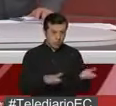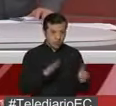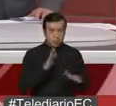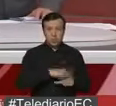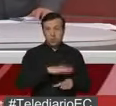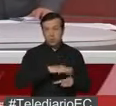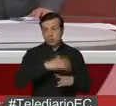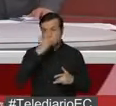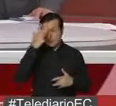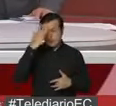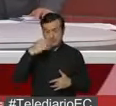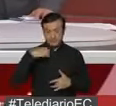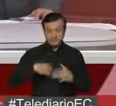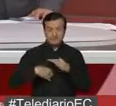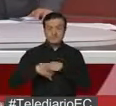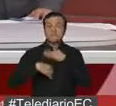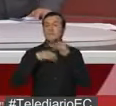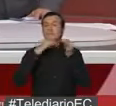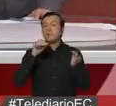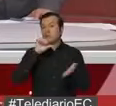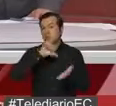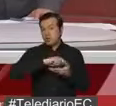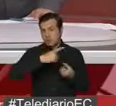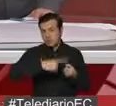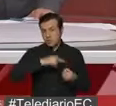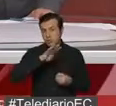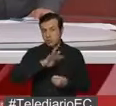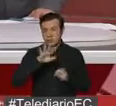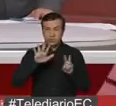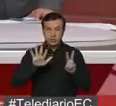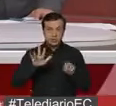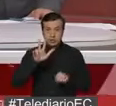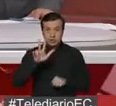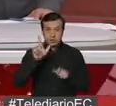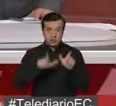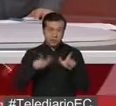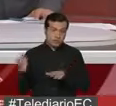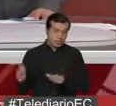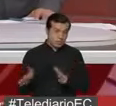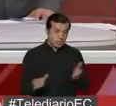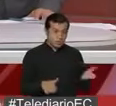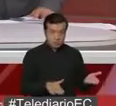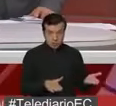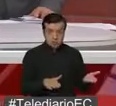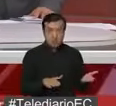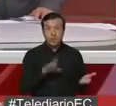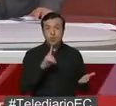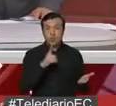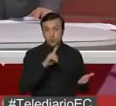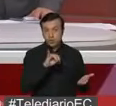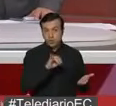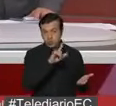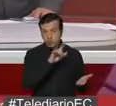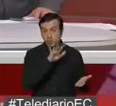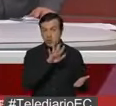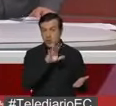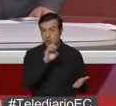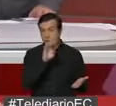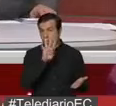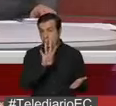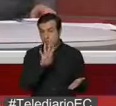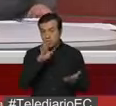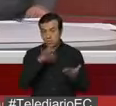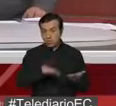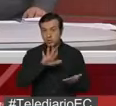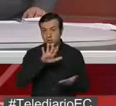de COVID-19 en la ciudad de Quito. 473 muertes registradas el 1 de julio, 504 muertes